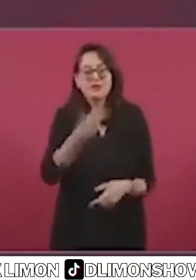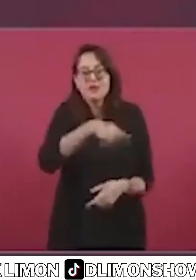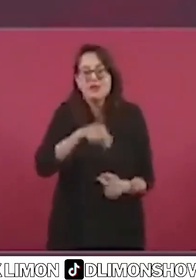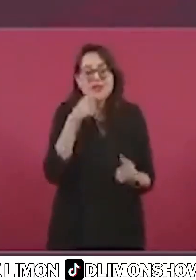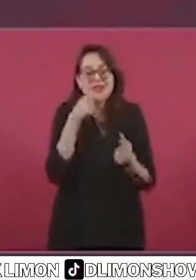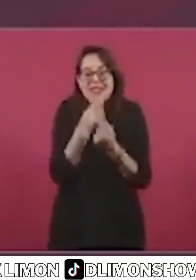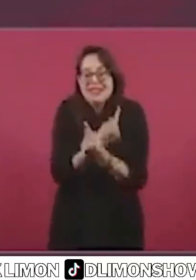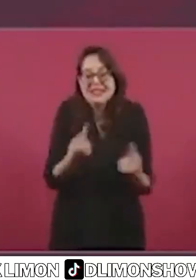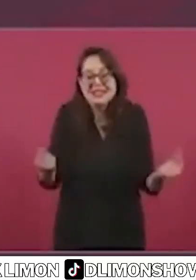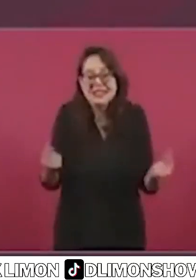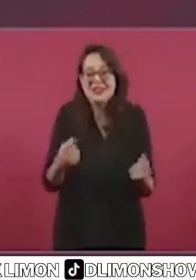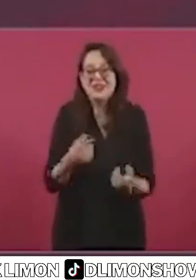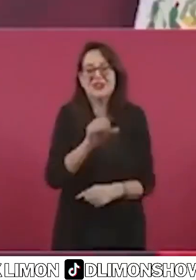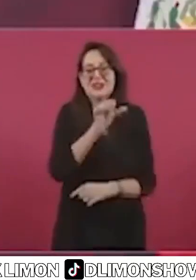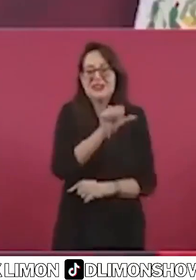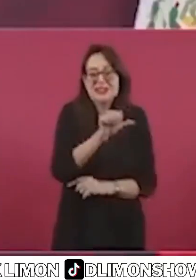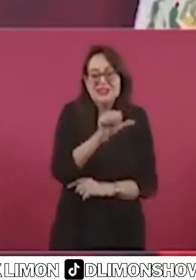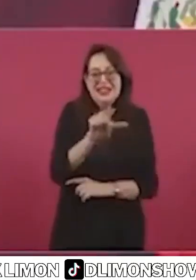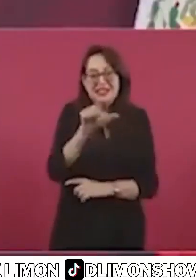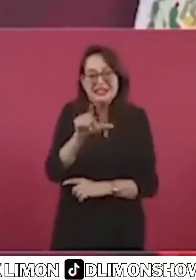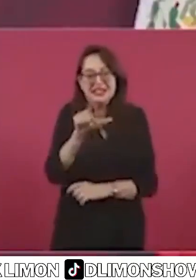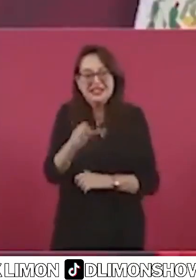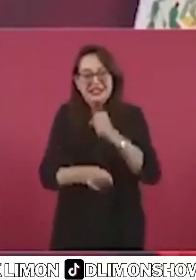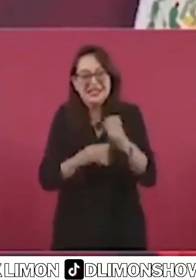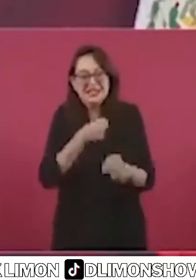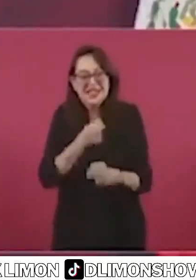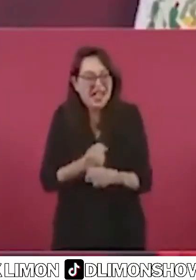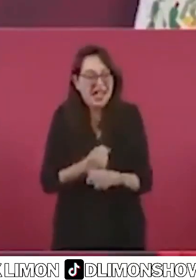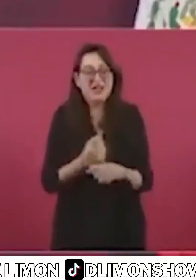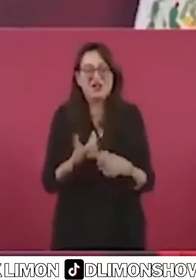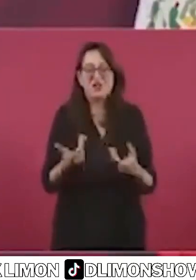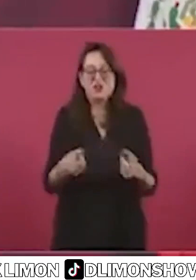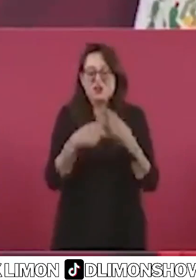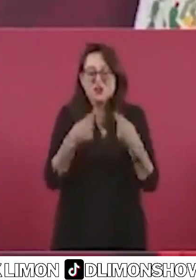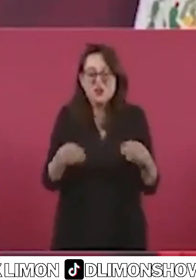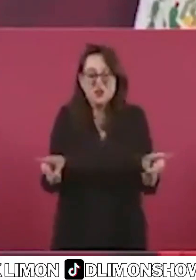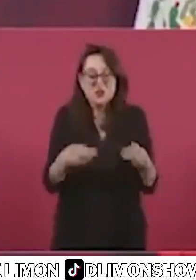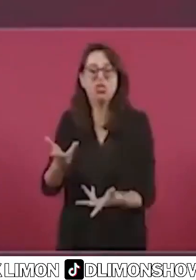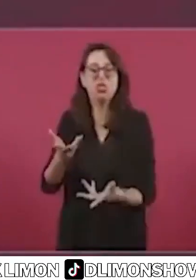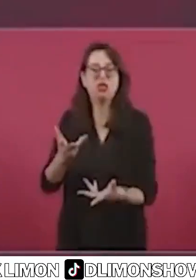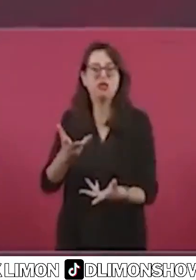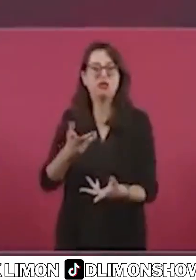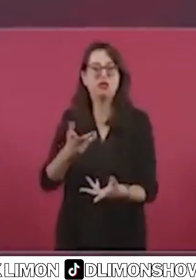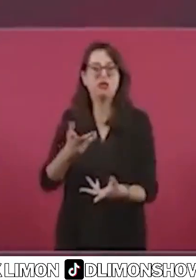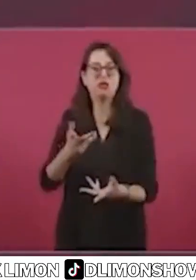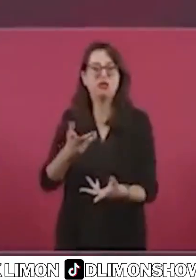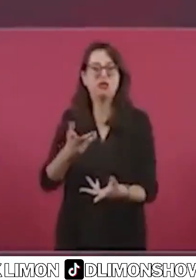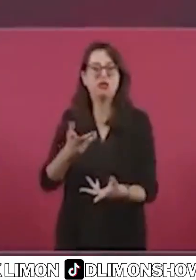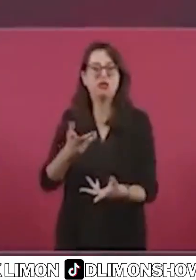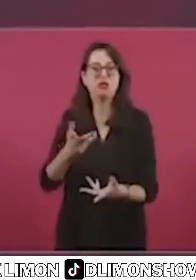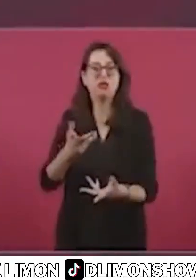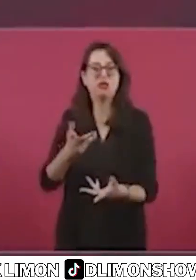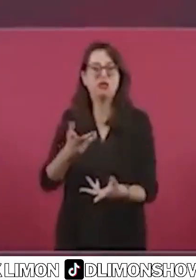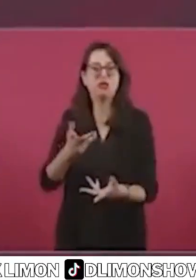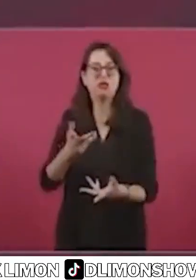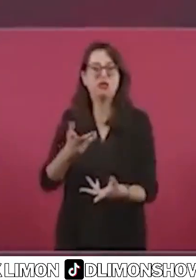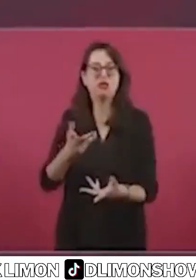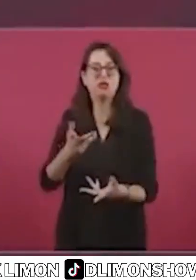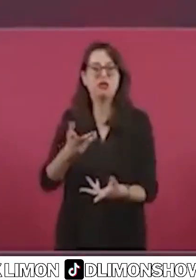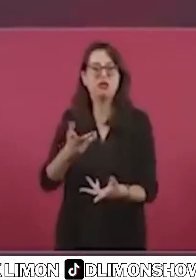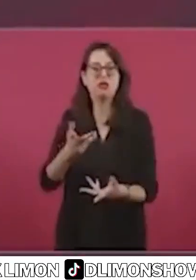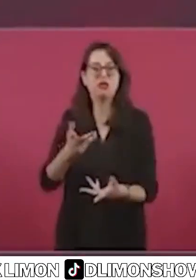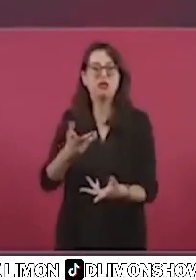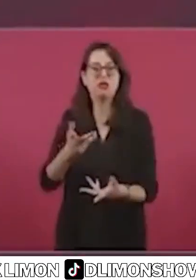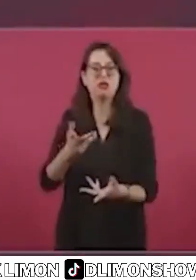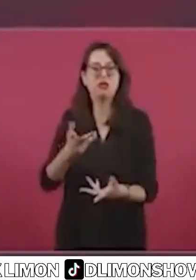16 de 17 años y cayeron en depresión también sus padres es que sí el que les tiraron